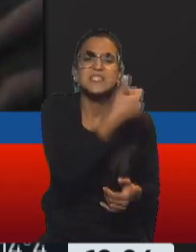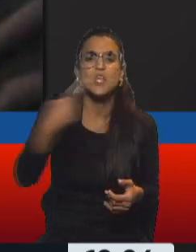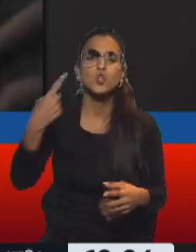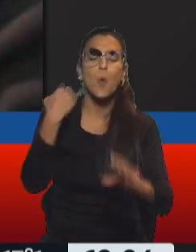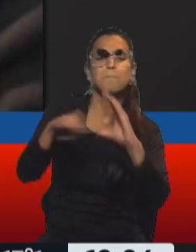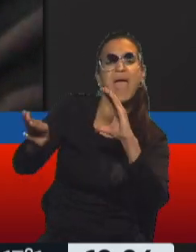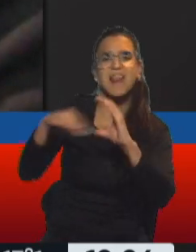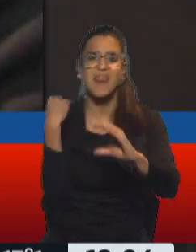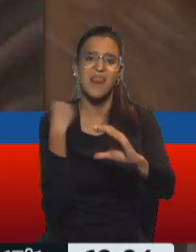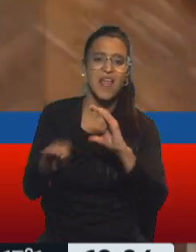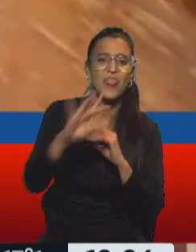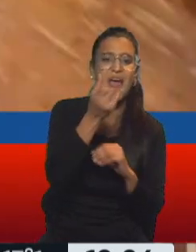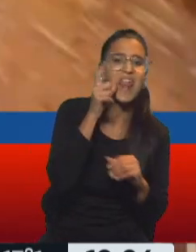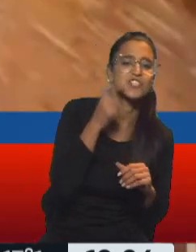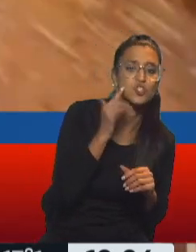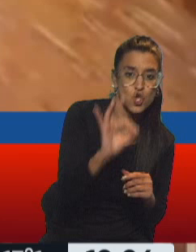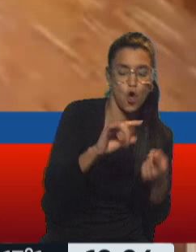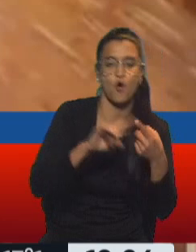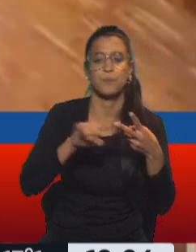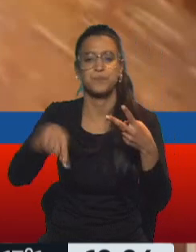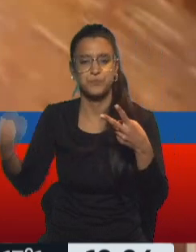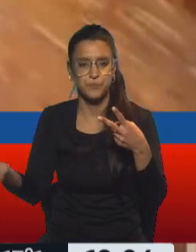correos electrónicos entre D'Alessio y